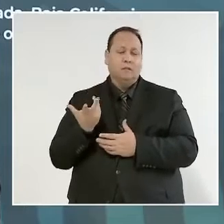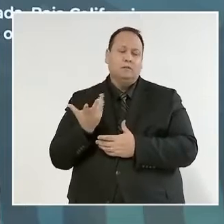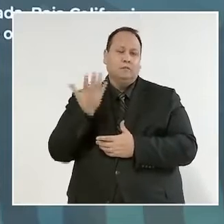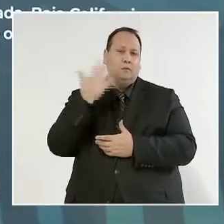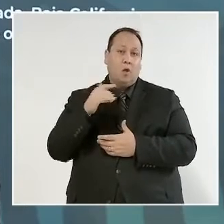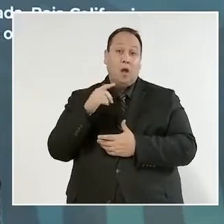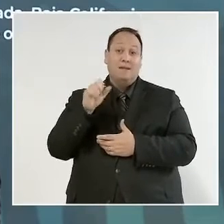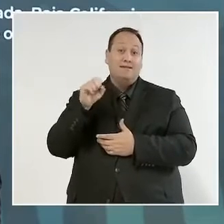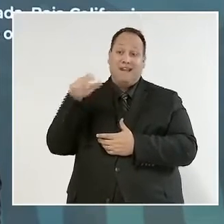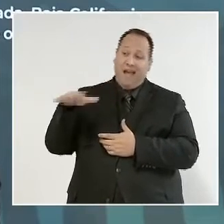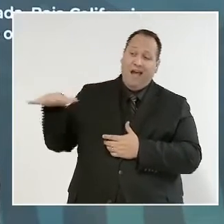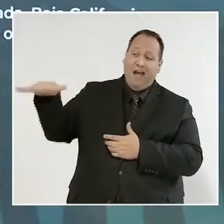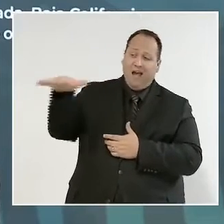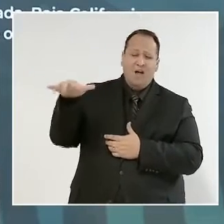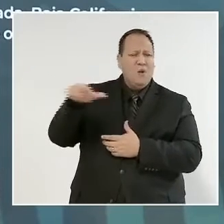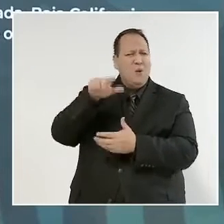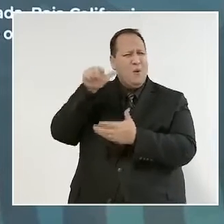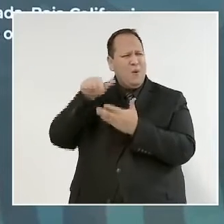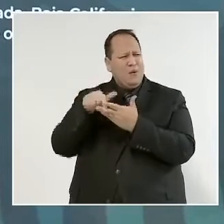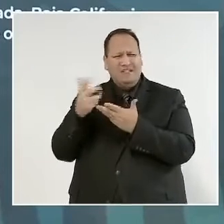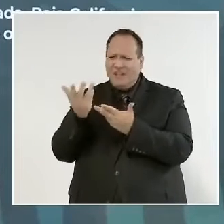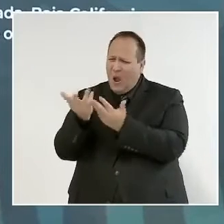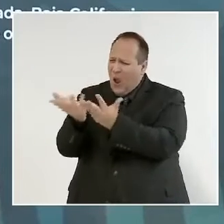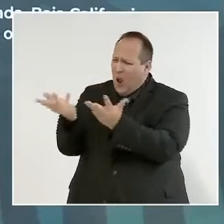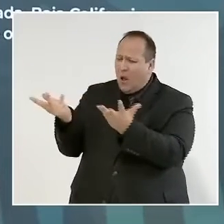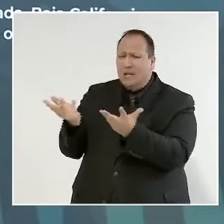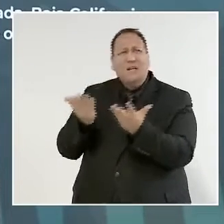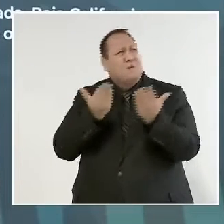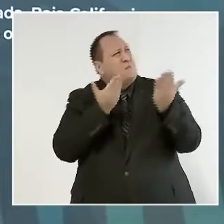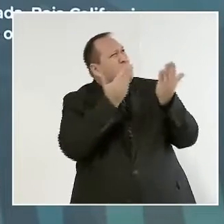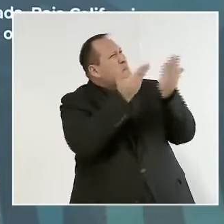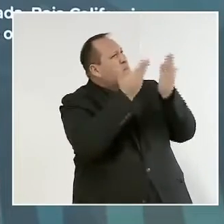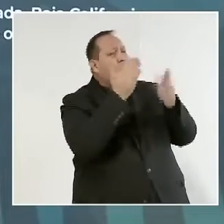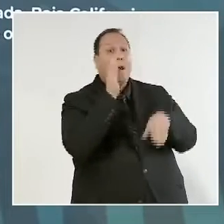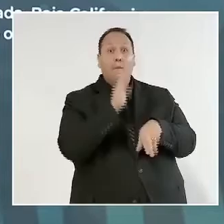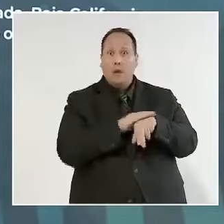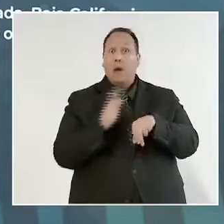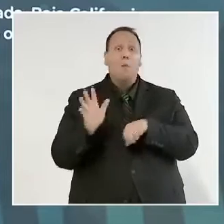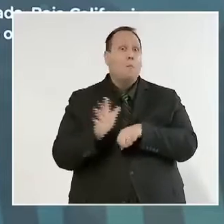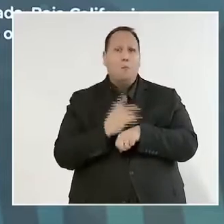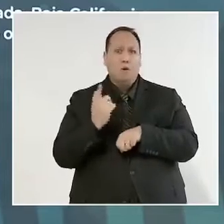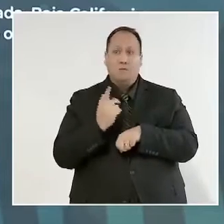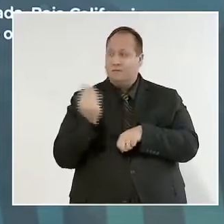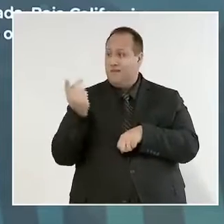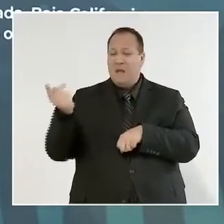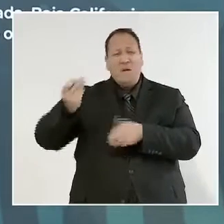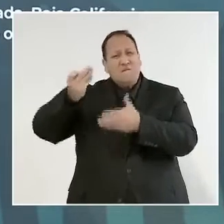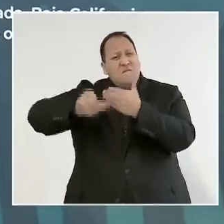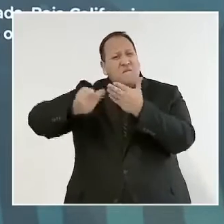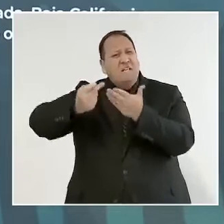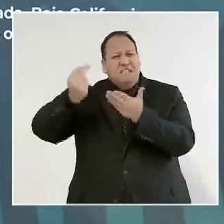de los lugares que más peticiones tuvimos, porque había mucho más